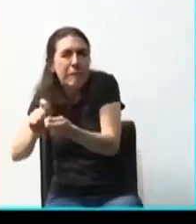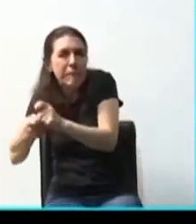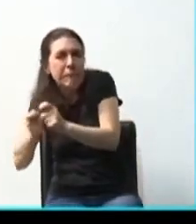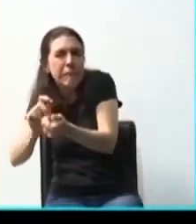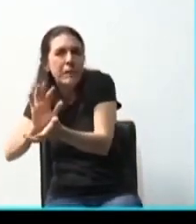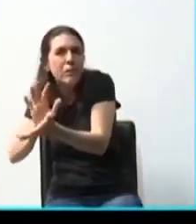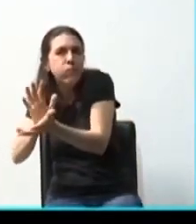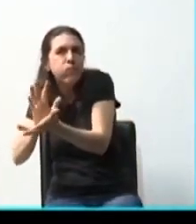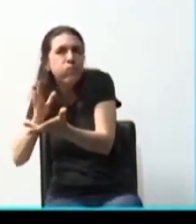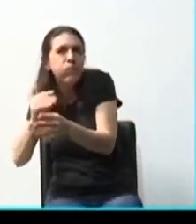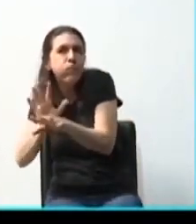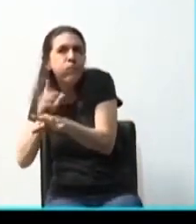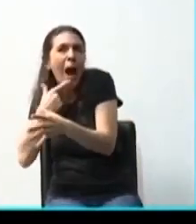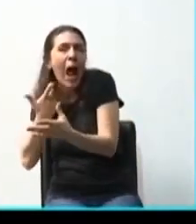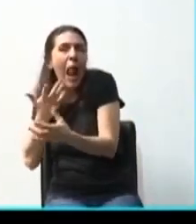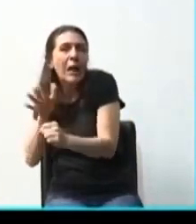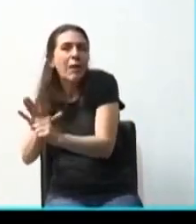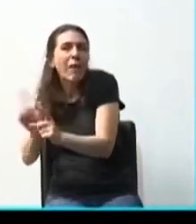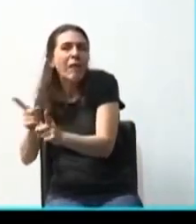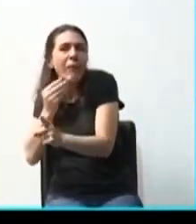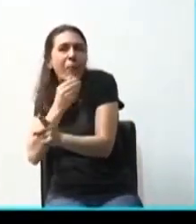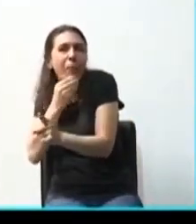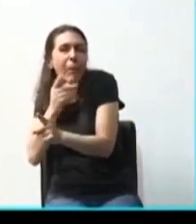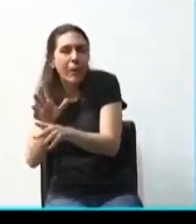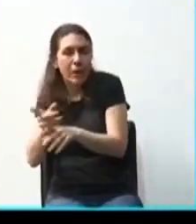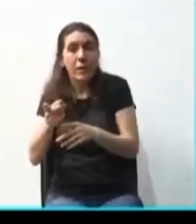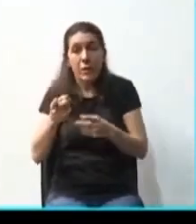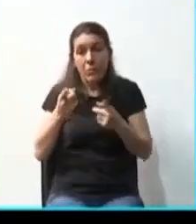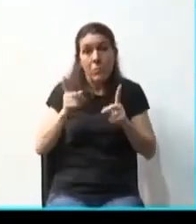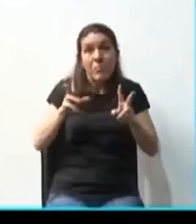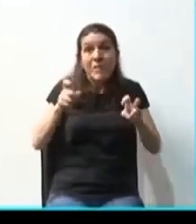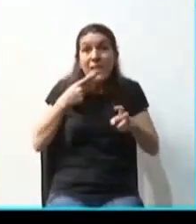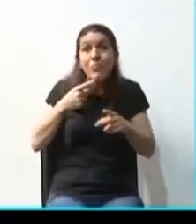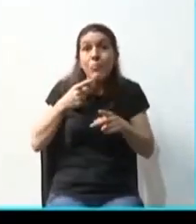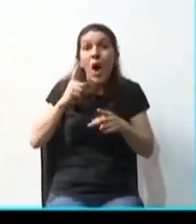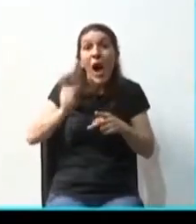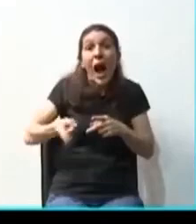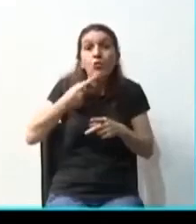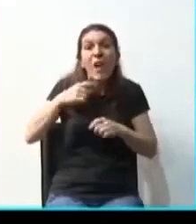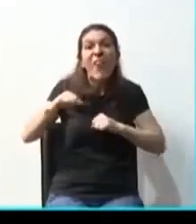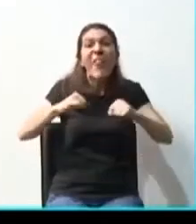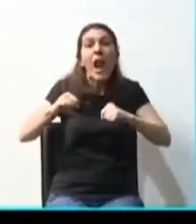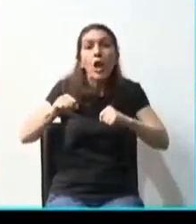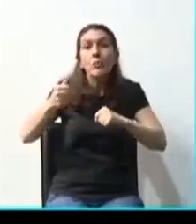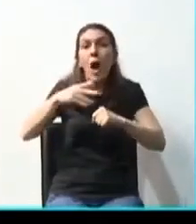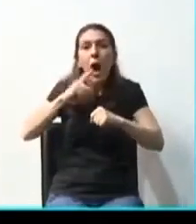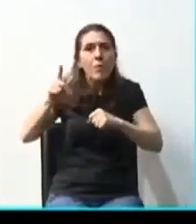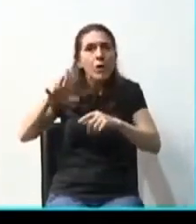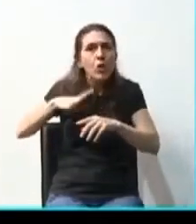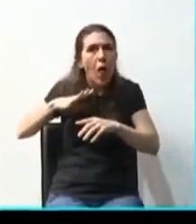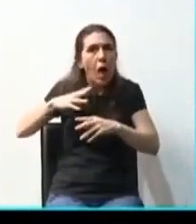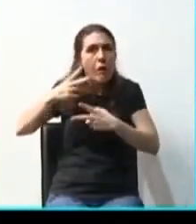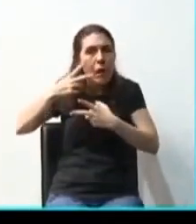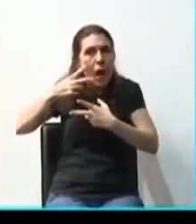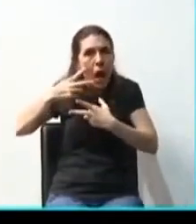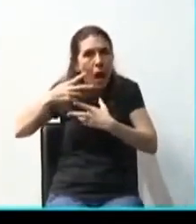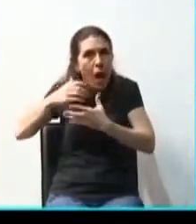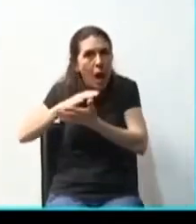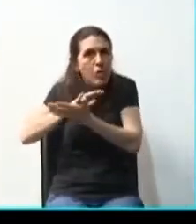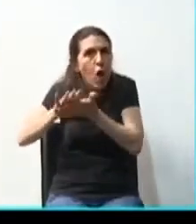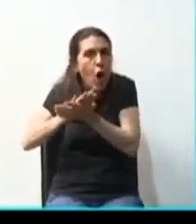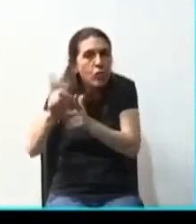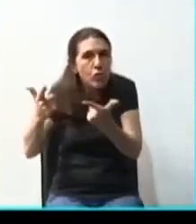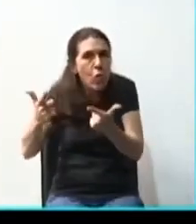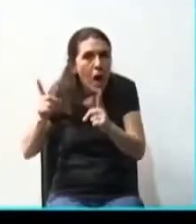tantos años, este brutal atentado terrorista sigue estando impune en la Argentina, quedando claro que la conexión local, que es el